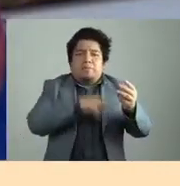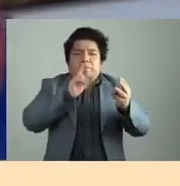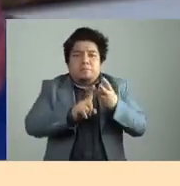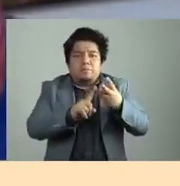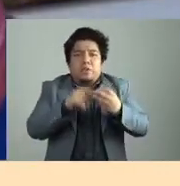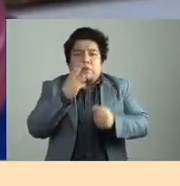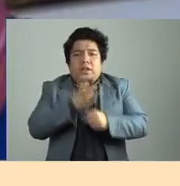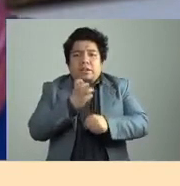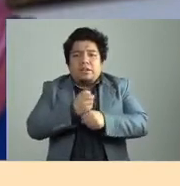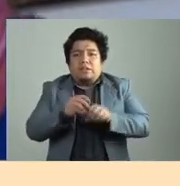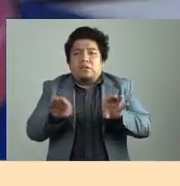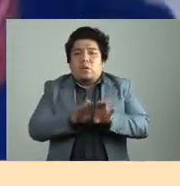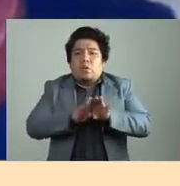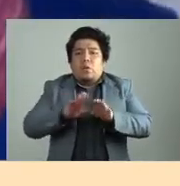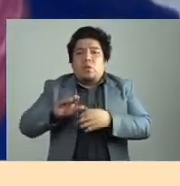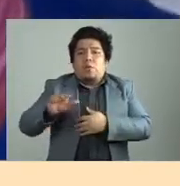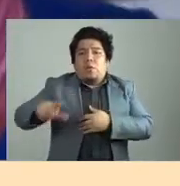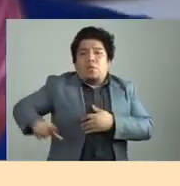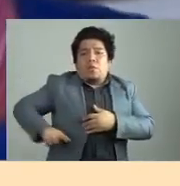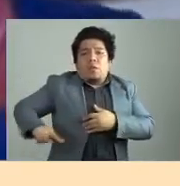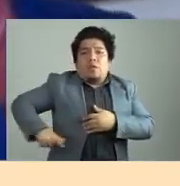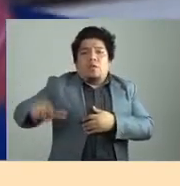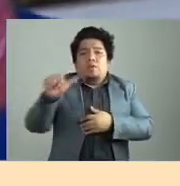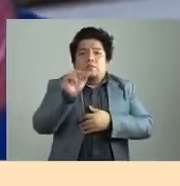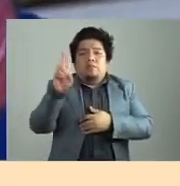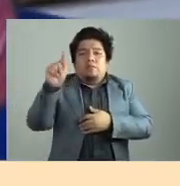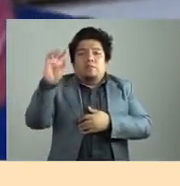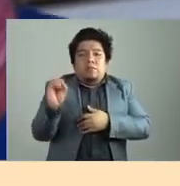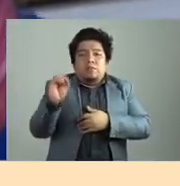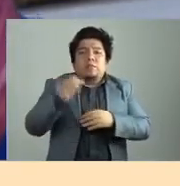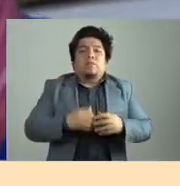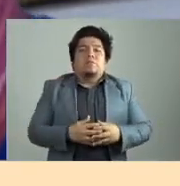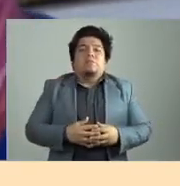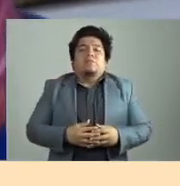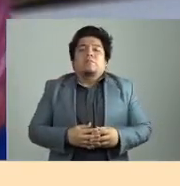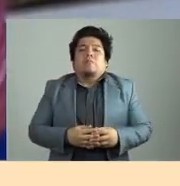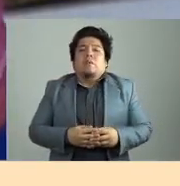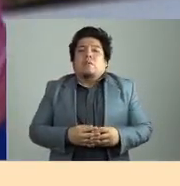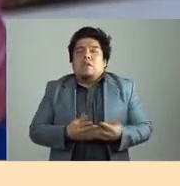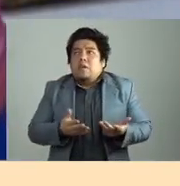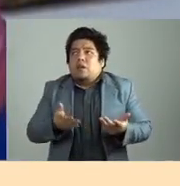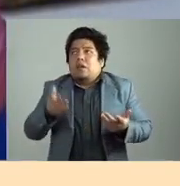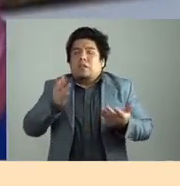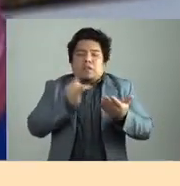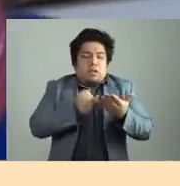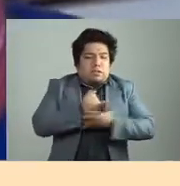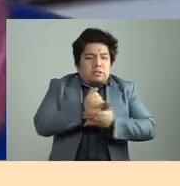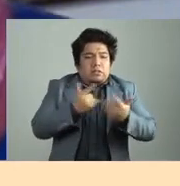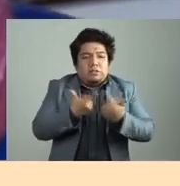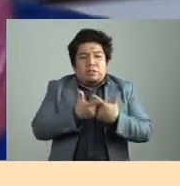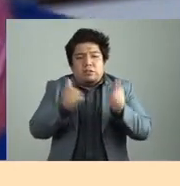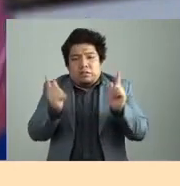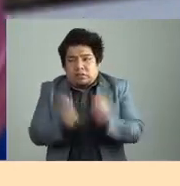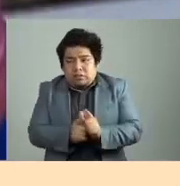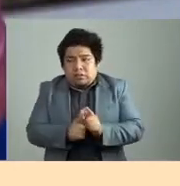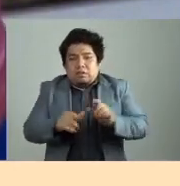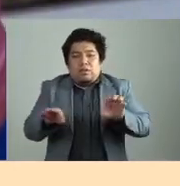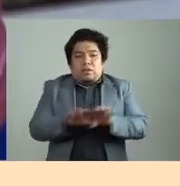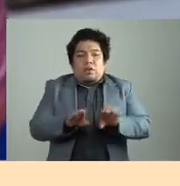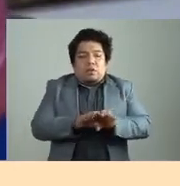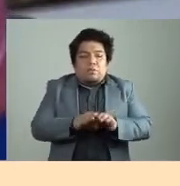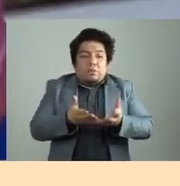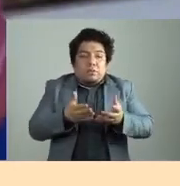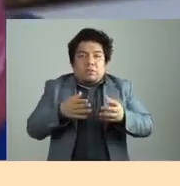autogobierno el elemento a sembrar de las decisiones colectivas la capacidad de decidir